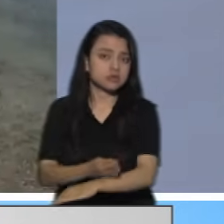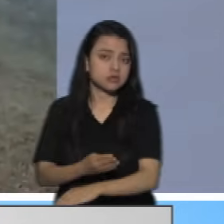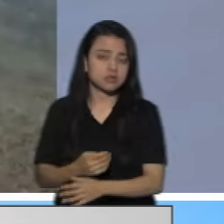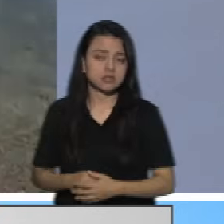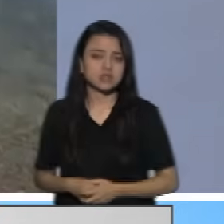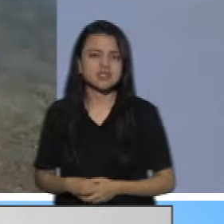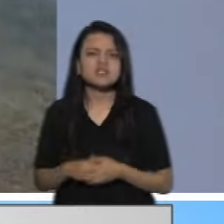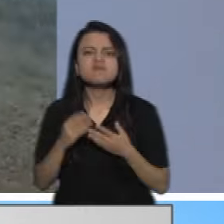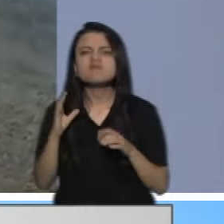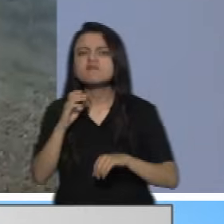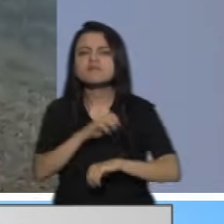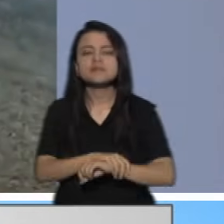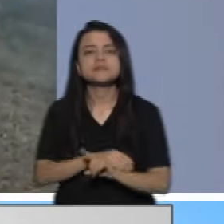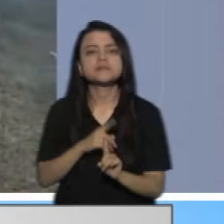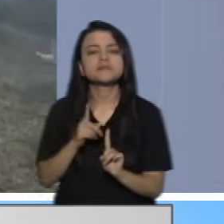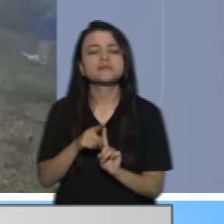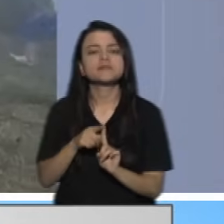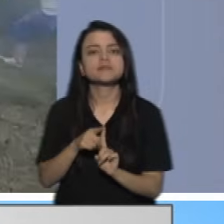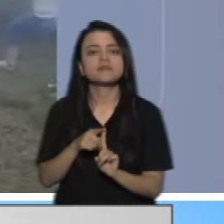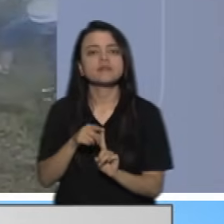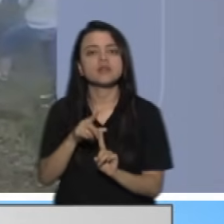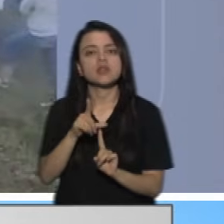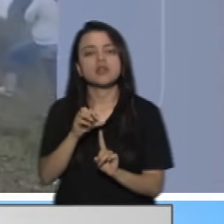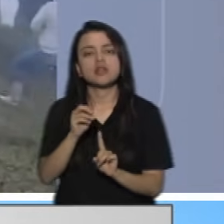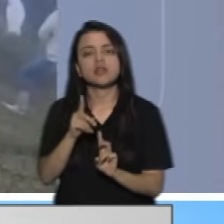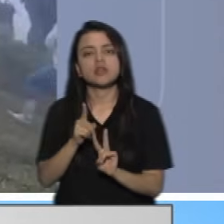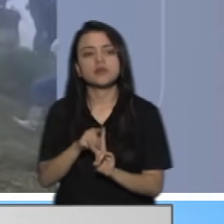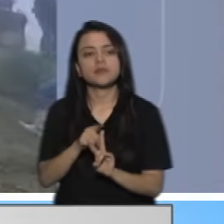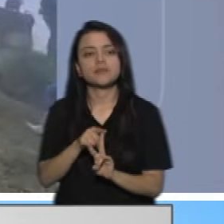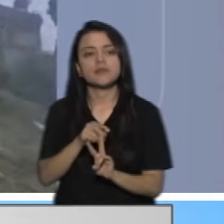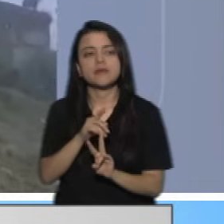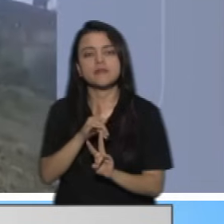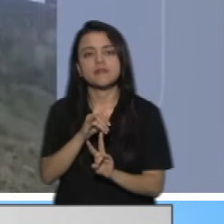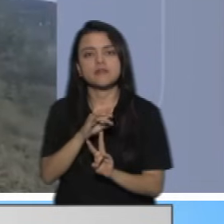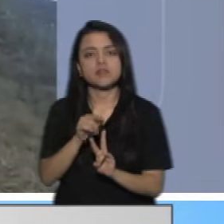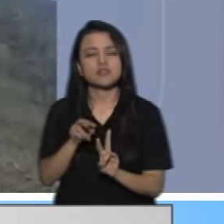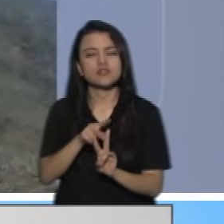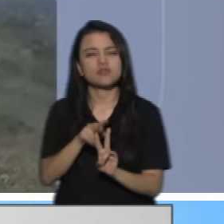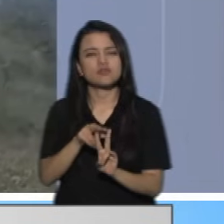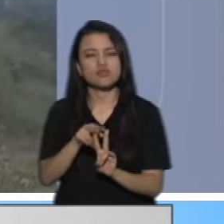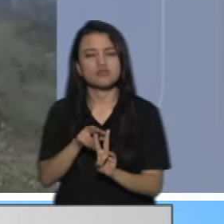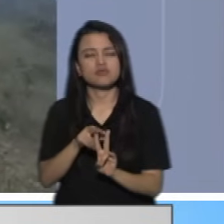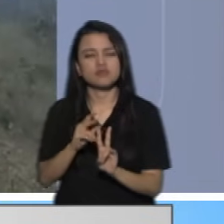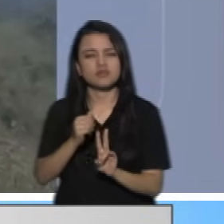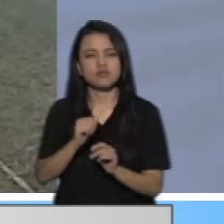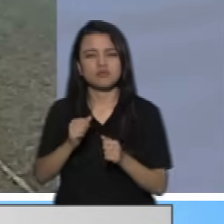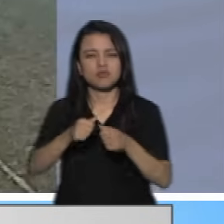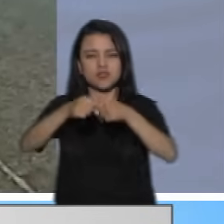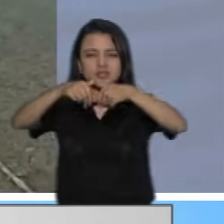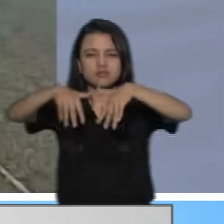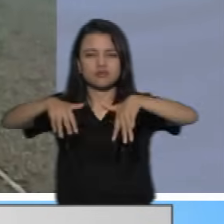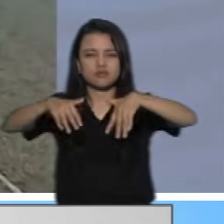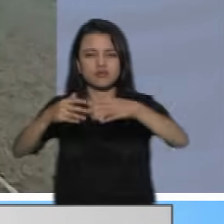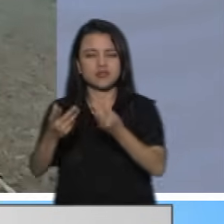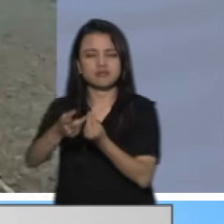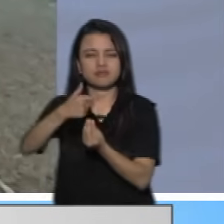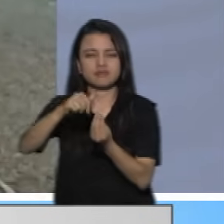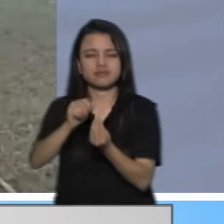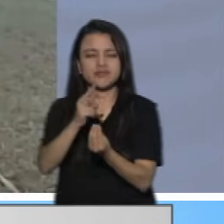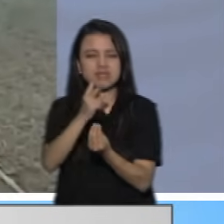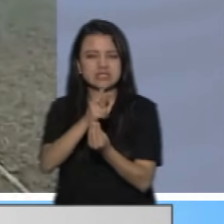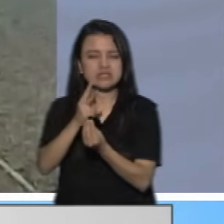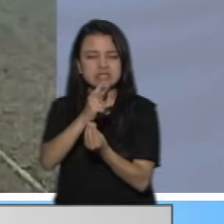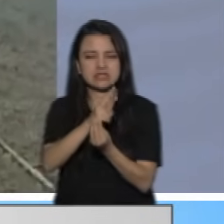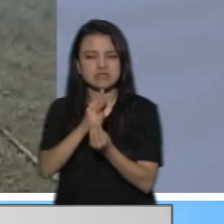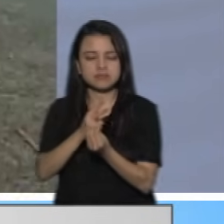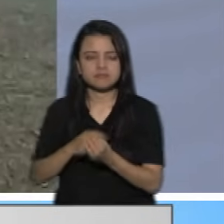segundo cabecilla del Frente 36, de alias Leo Firu, cabecilla principal de la misma estructura, y ha acordado ya con las autoridades, esto es